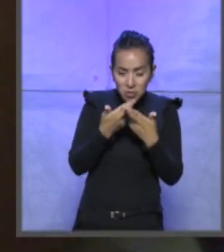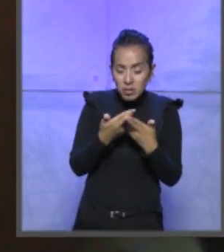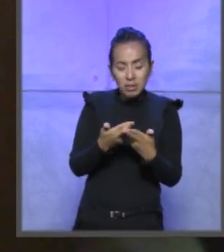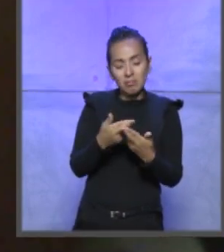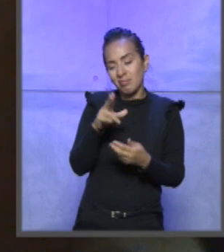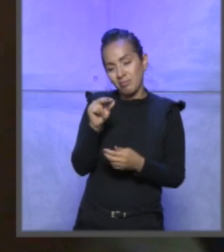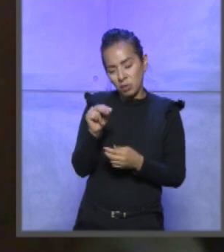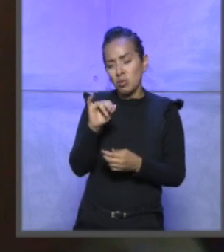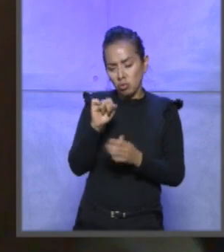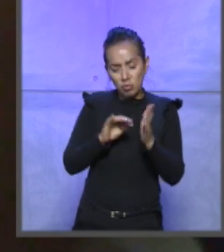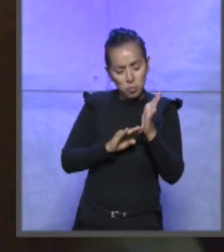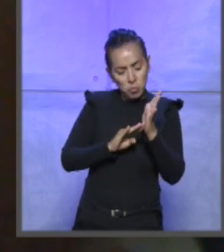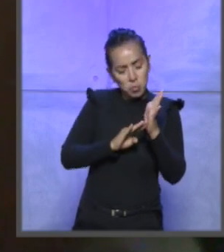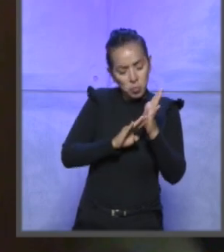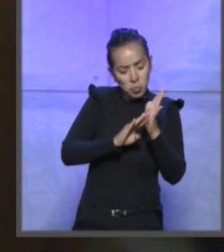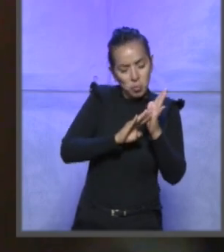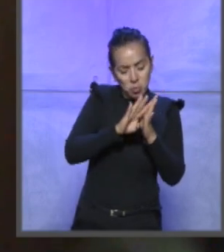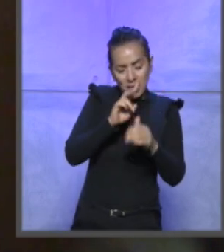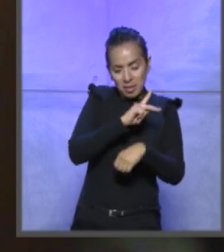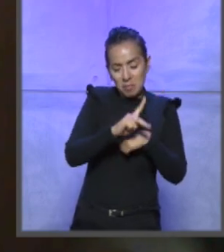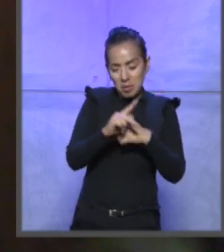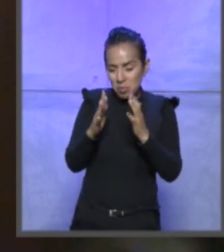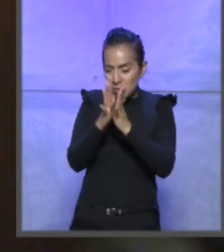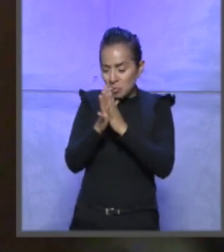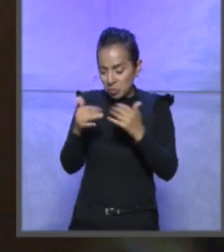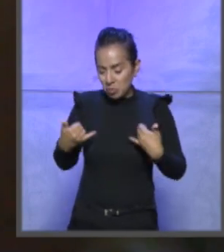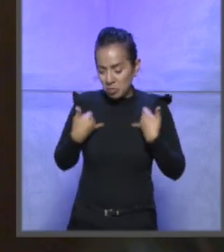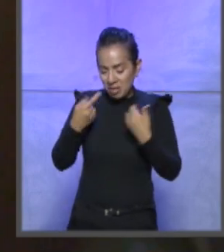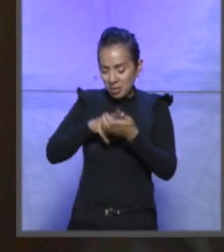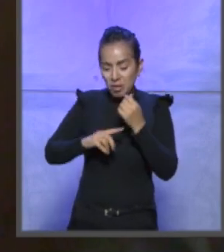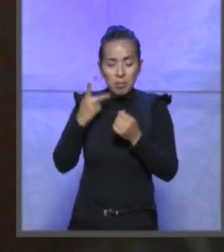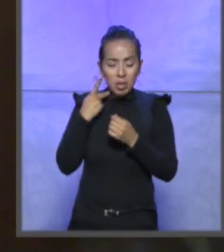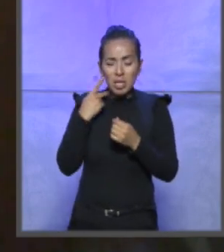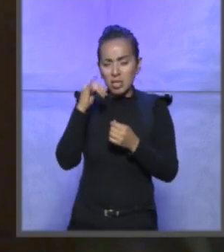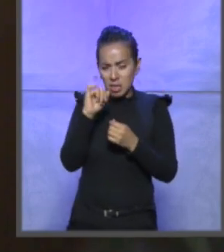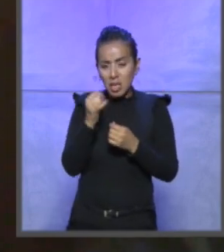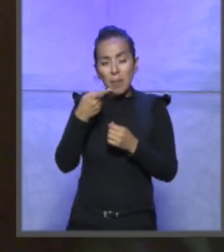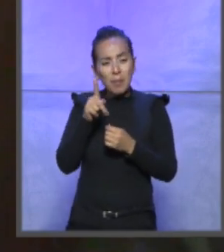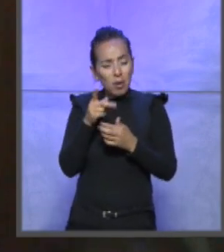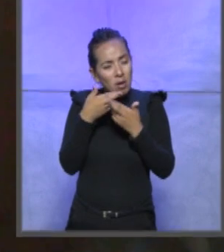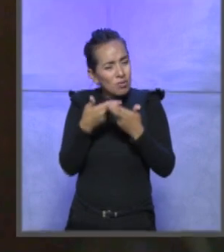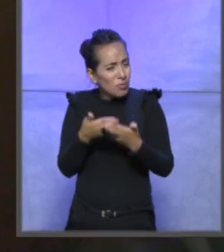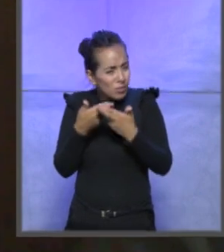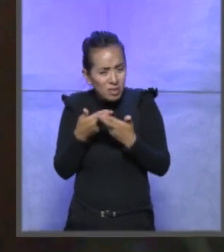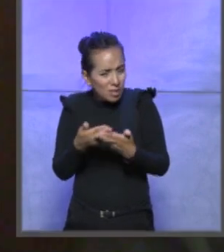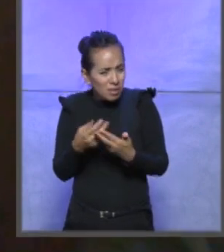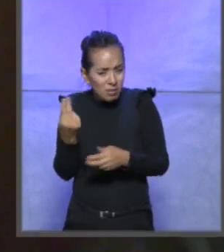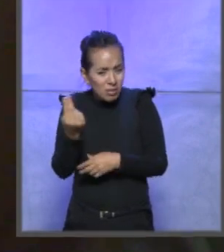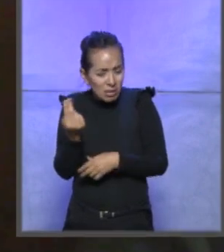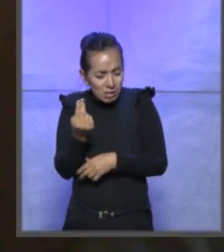gran avance en nuestro país y en la participación juvenil en la política, pero sin embargo esto no abastece